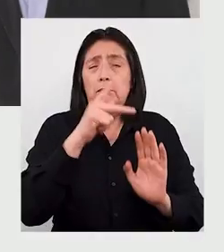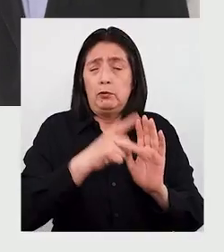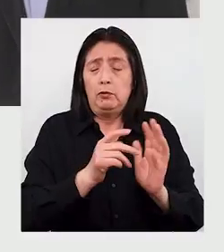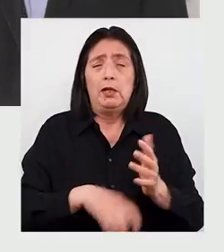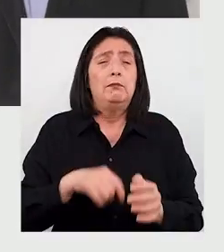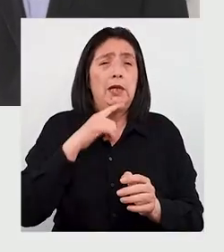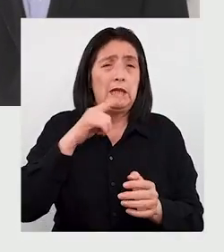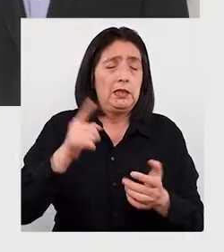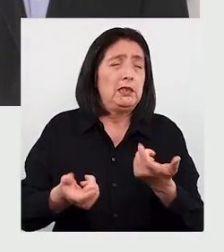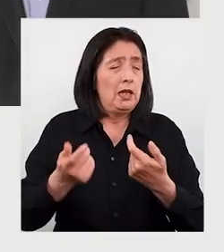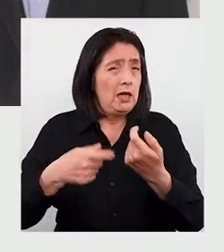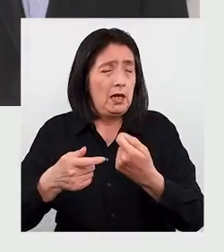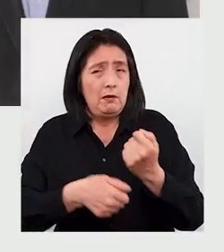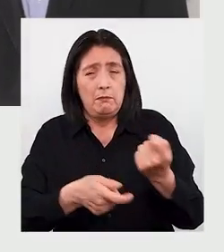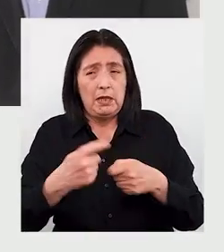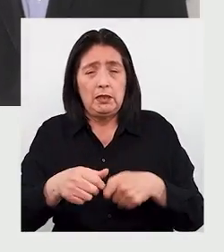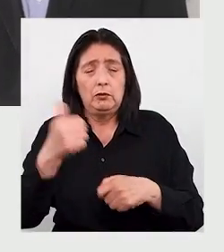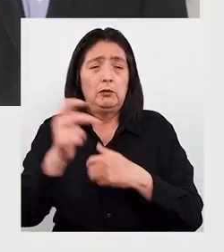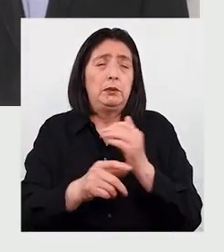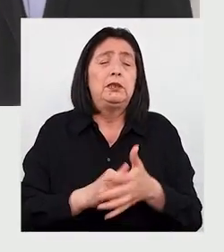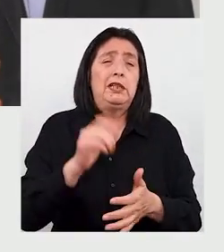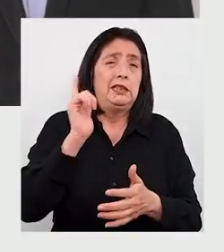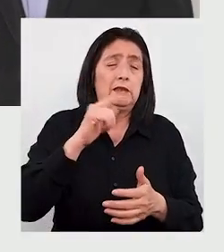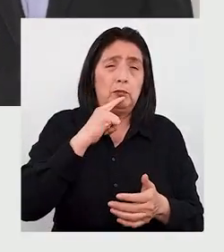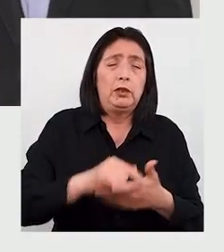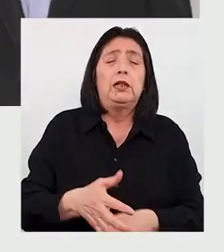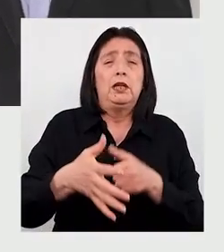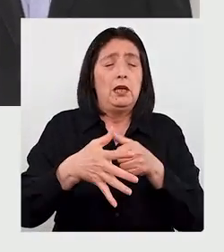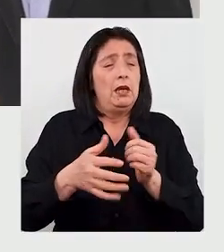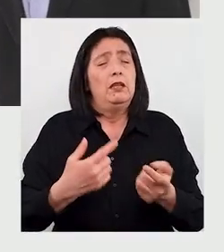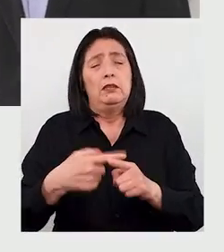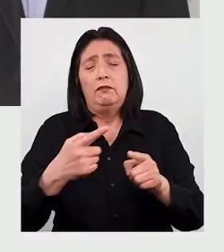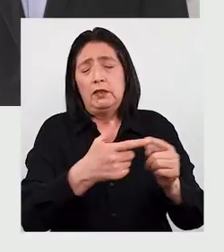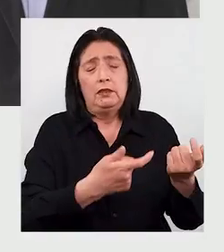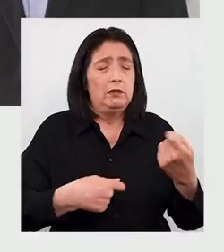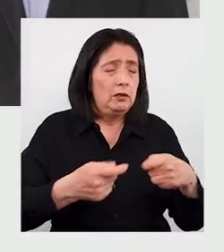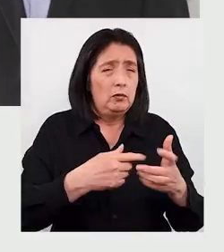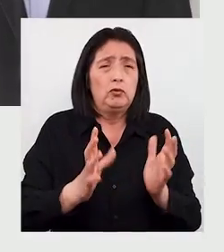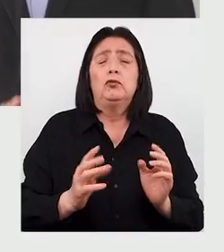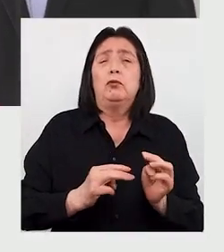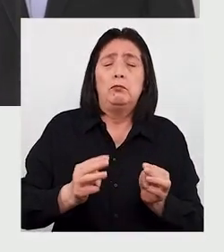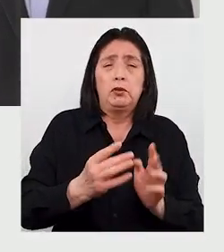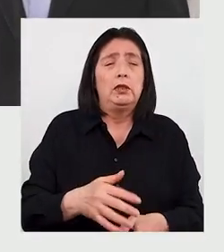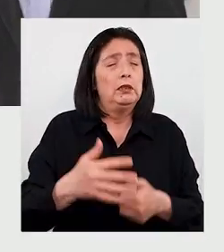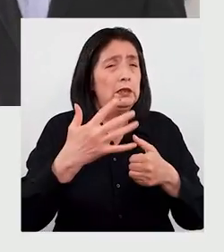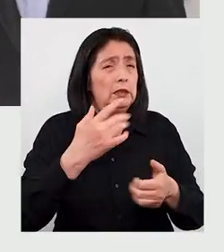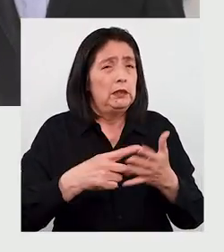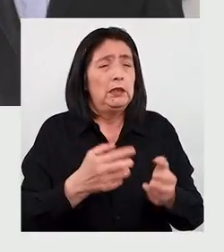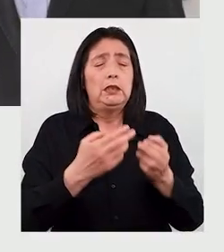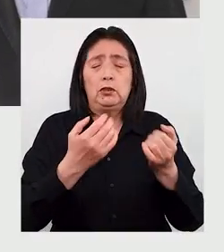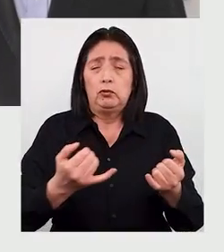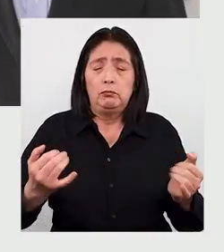E-Exporta, enfocado en fortalecer el liderazgo de la mujer empresaria, el programa de biocomercio como modelo de negocio sostenible, programas de